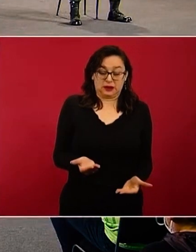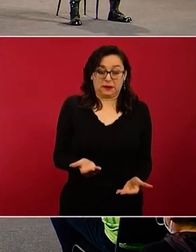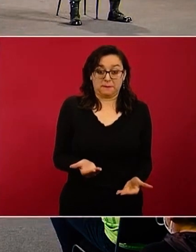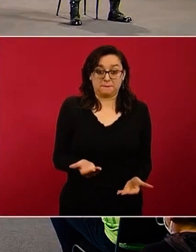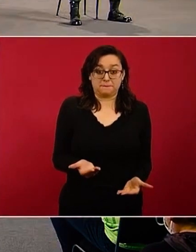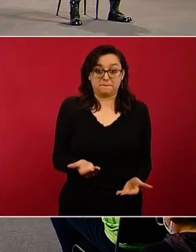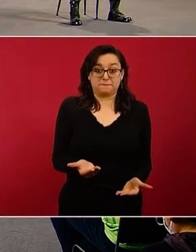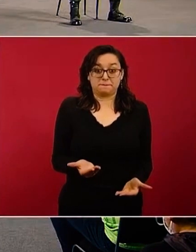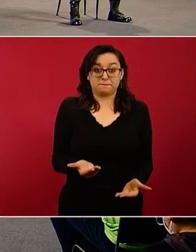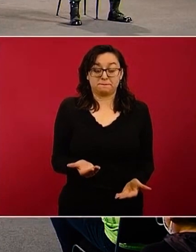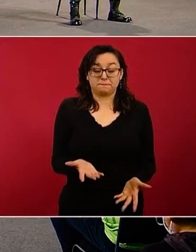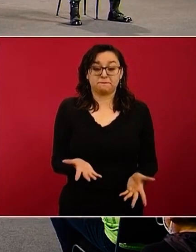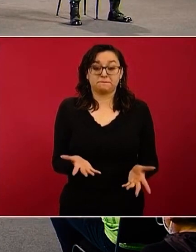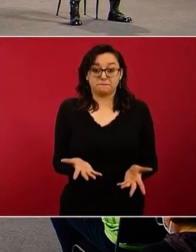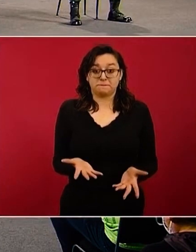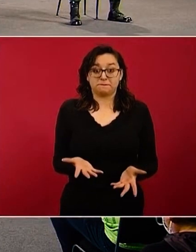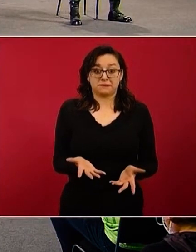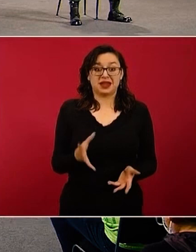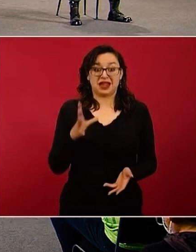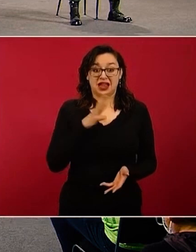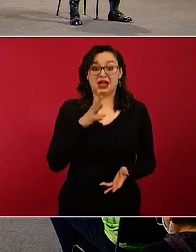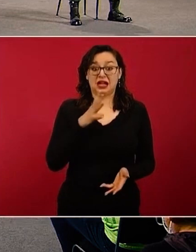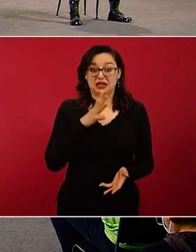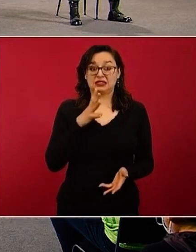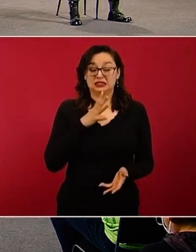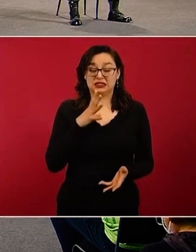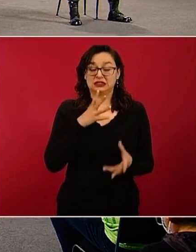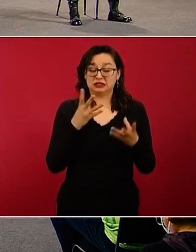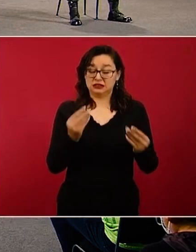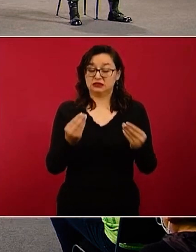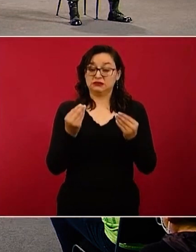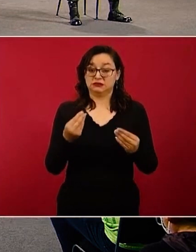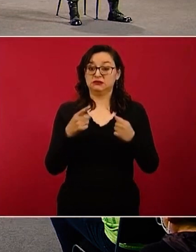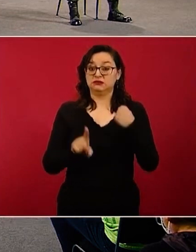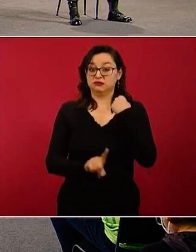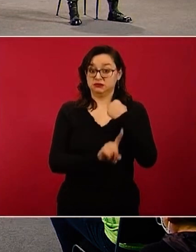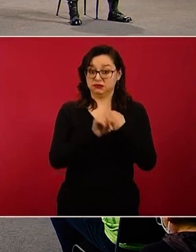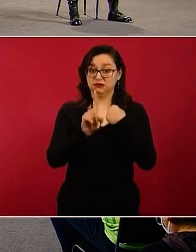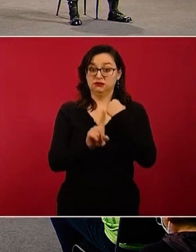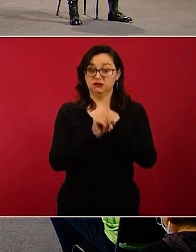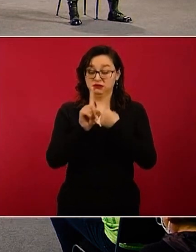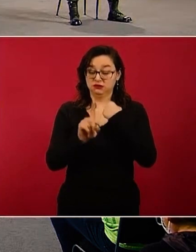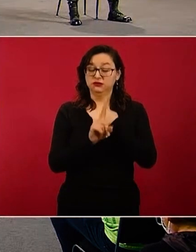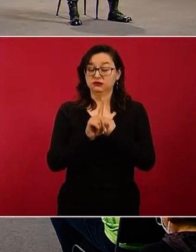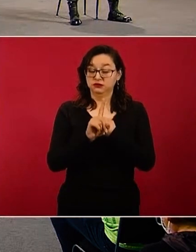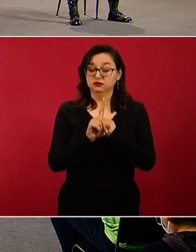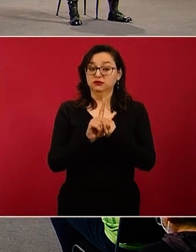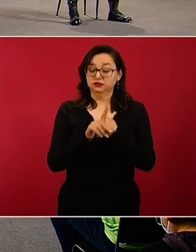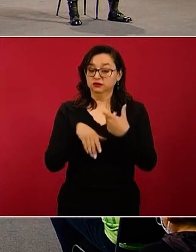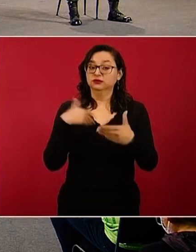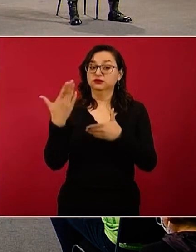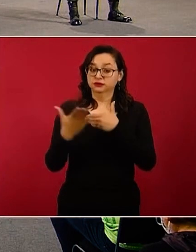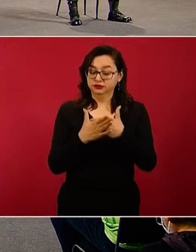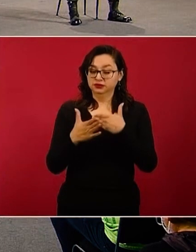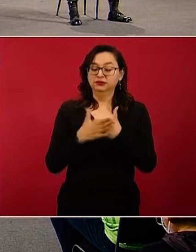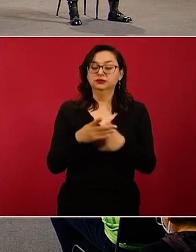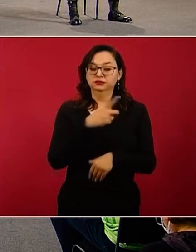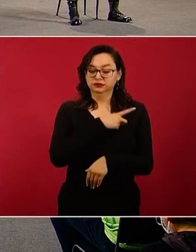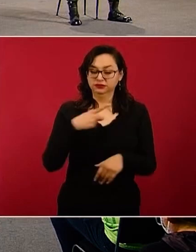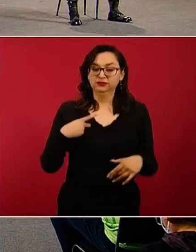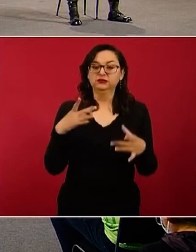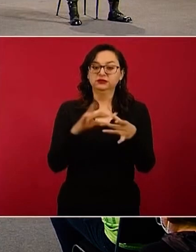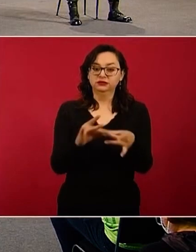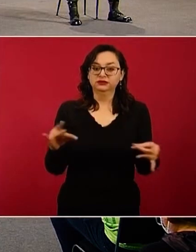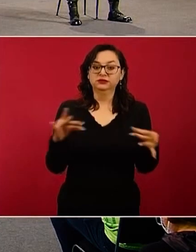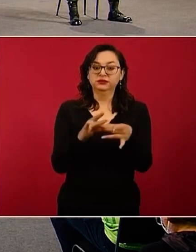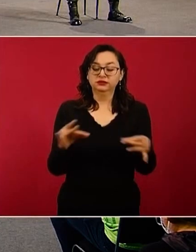muchas plantas, y esa es una queja que tienen, y vamos a aclarárselo el día de hoy, se